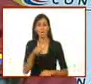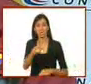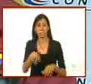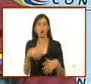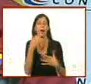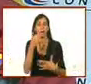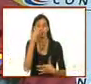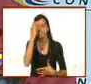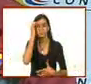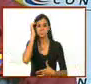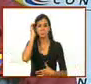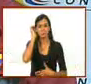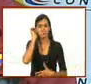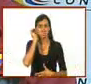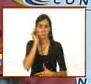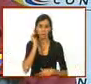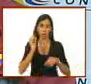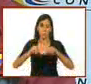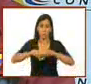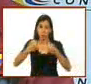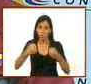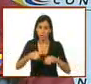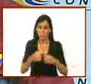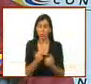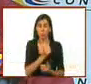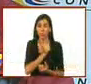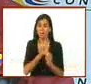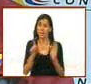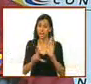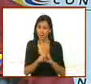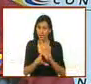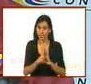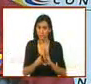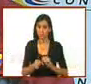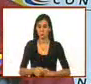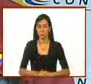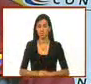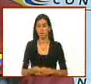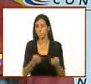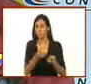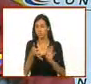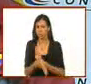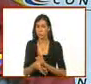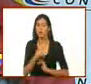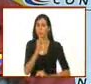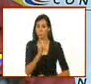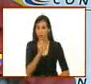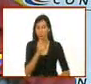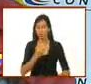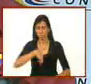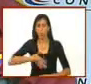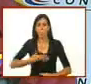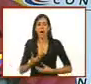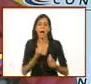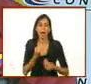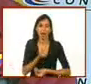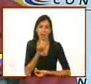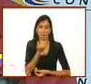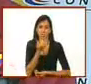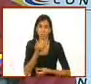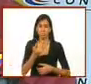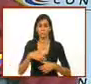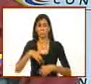incurran en violaciones de cualquiera de las leyes que regulan la materia, nosotros vamos a actuar, porque nosotros no